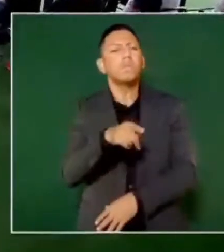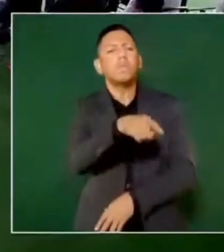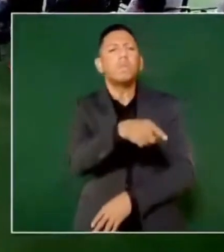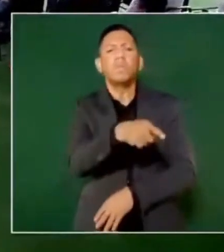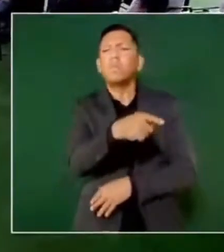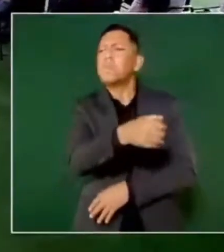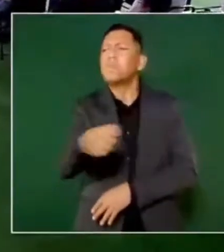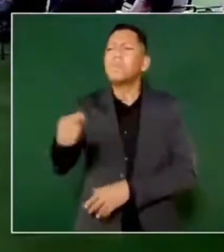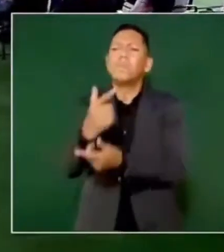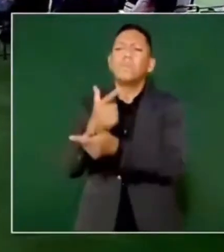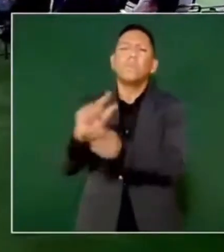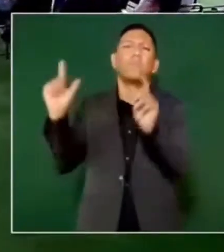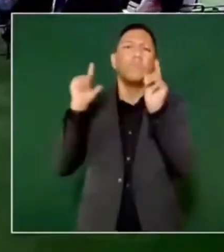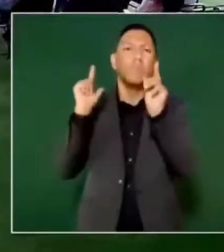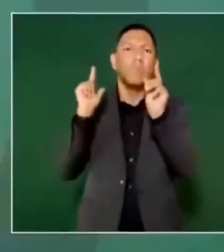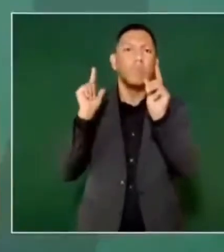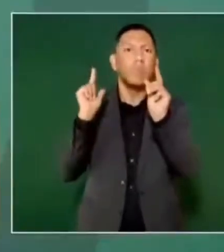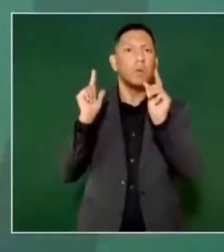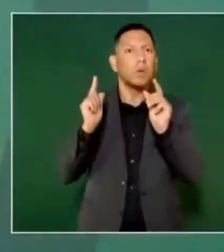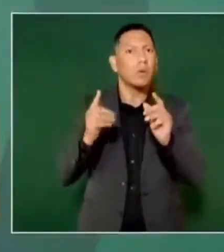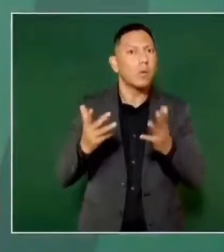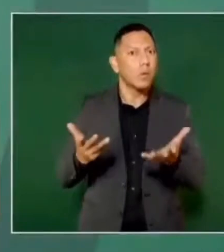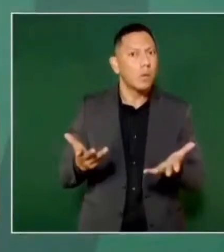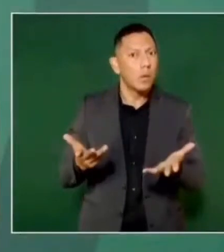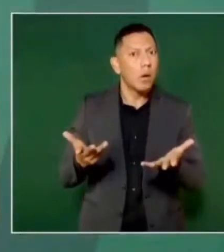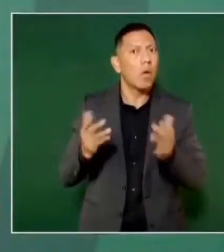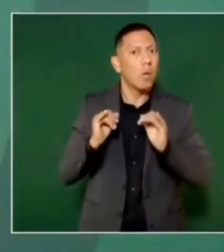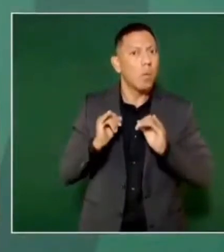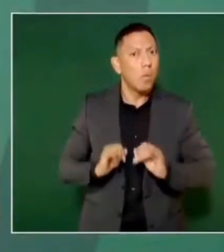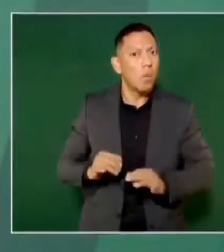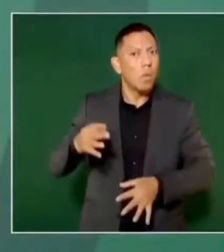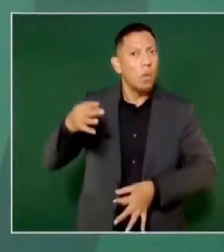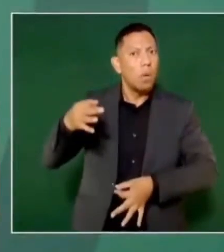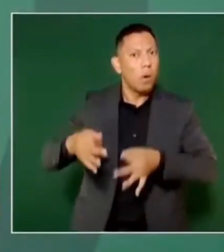Pero no solo jueces, magistrados y